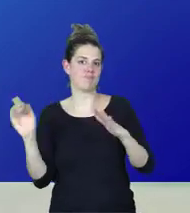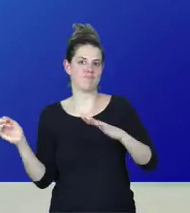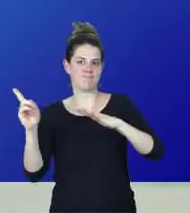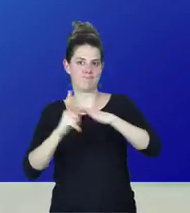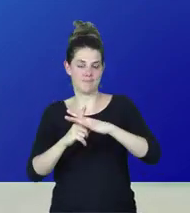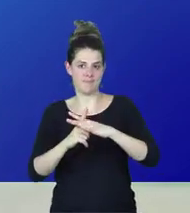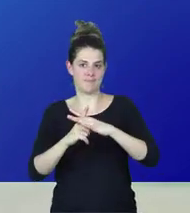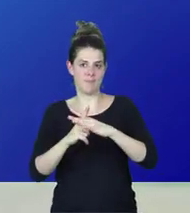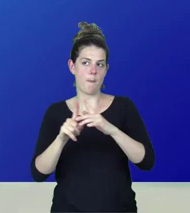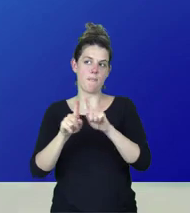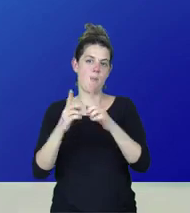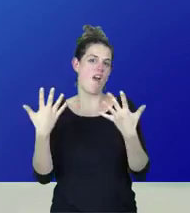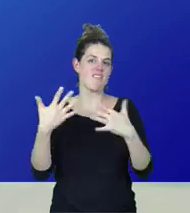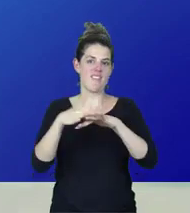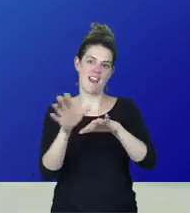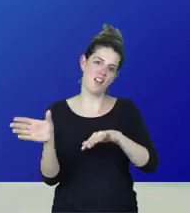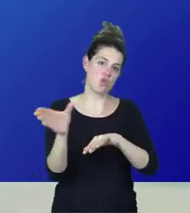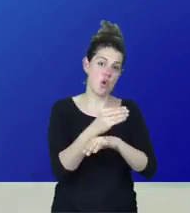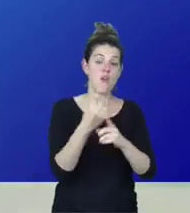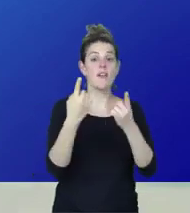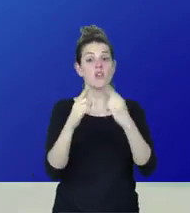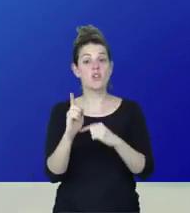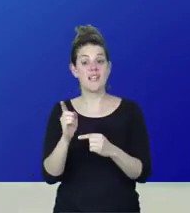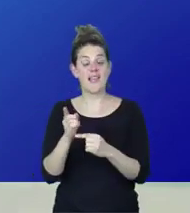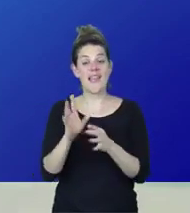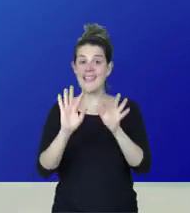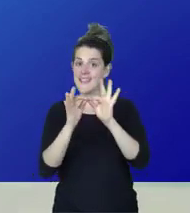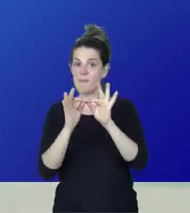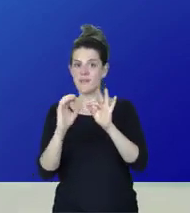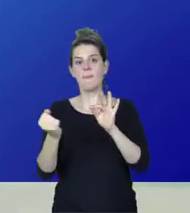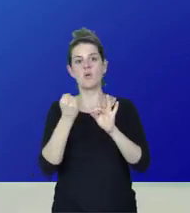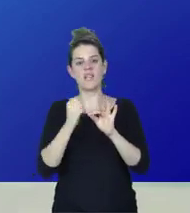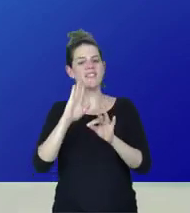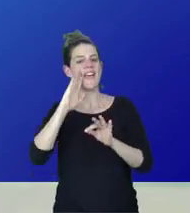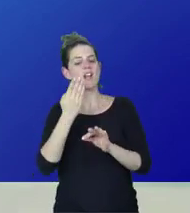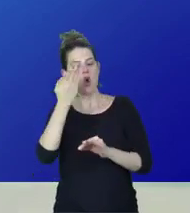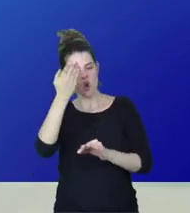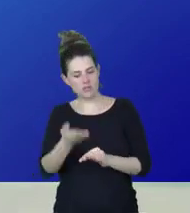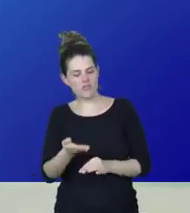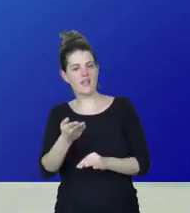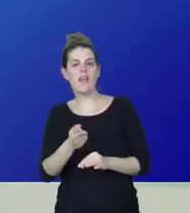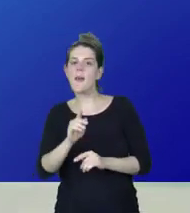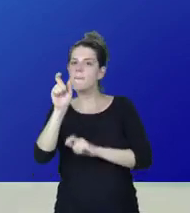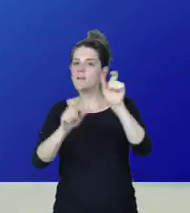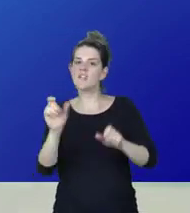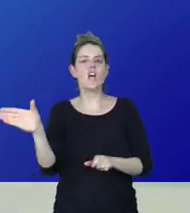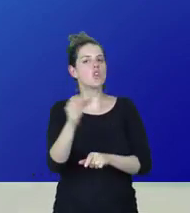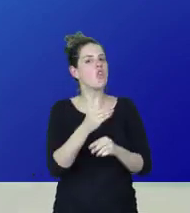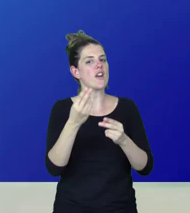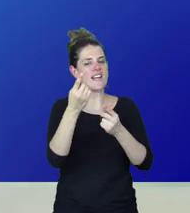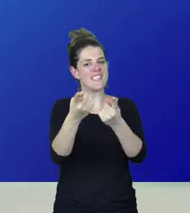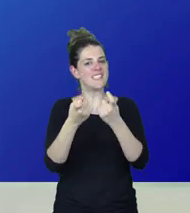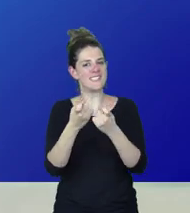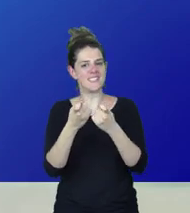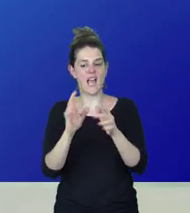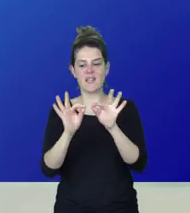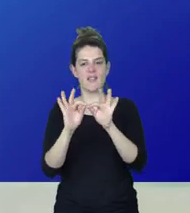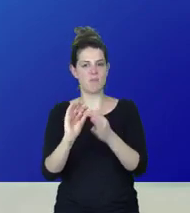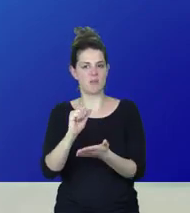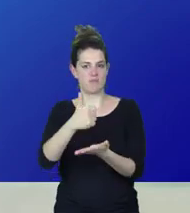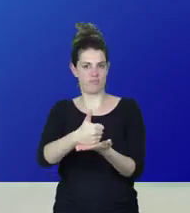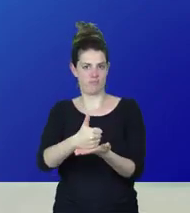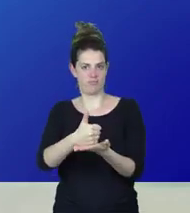se integre, entonces el intérprete debe ser reconocido como una figura que necesitan todos los integrantes, todos